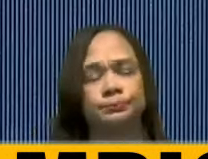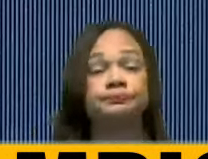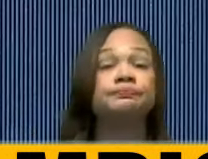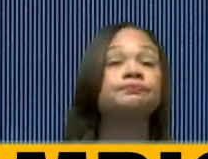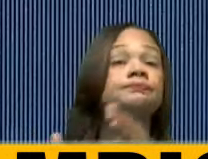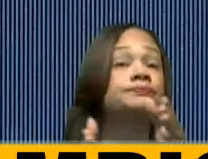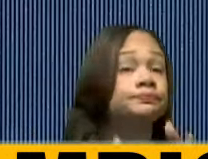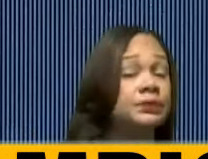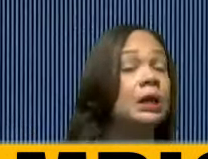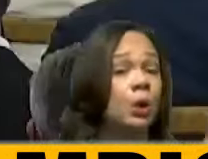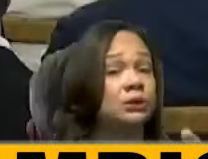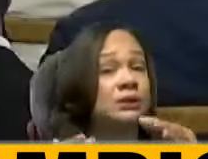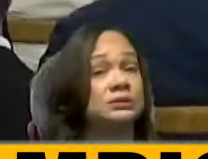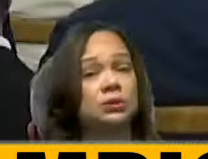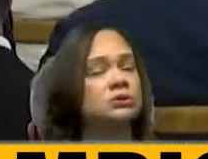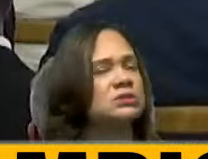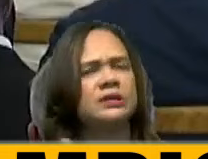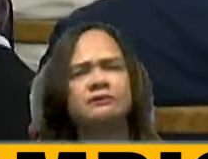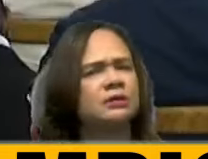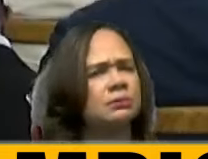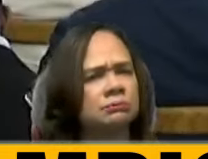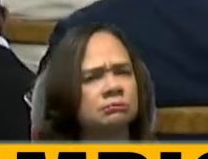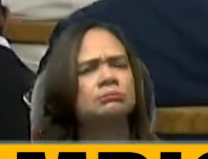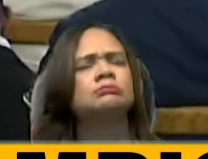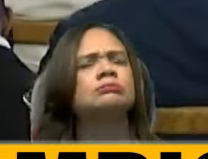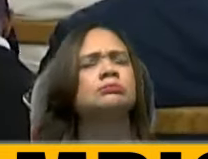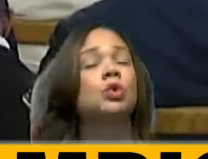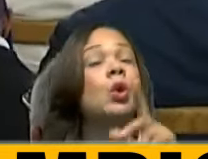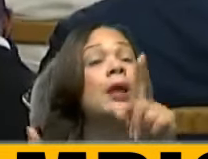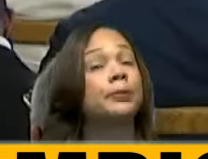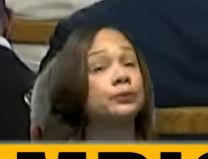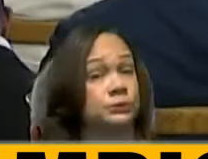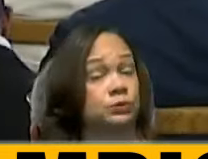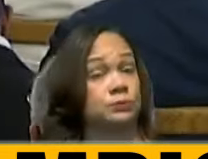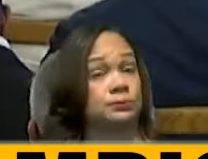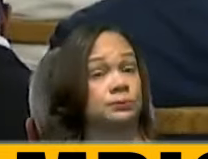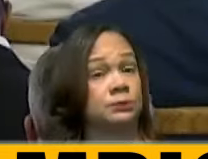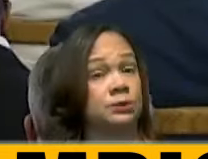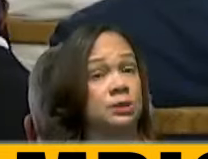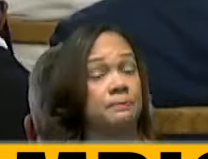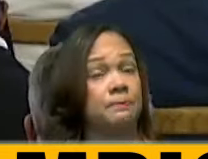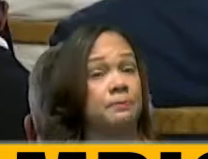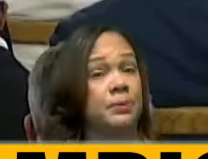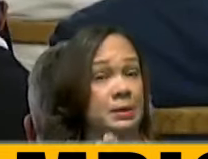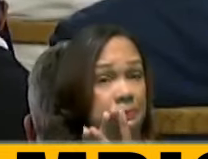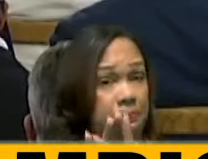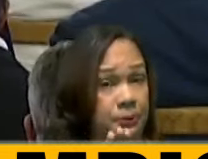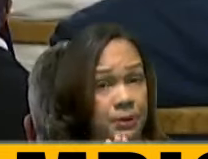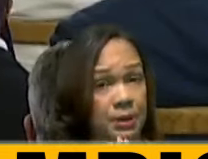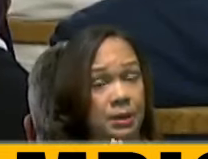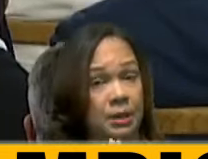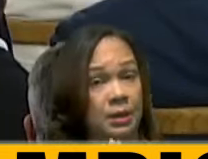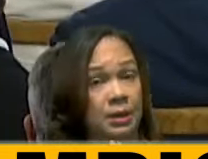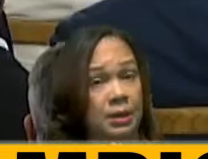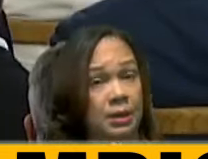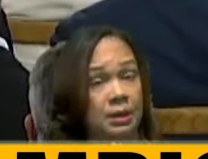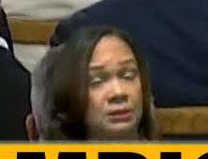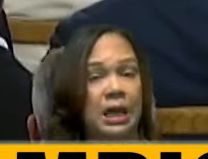otra medida tiene que ver con una prohibición para la impresión de memorias